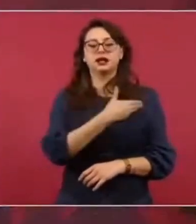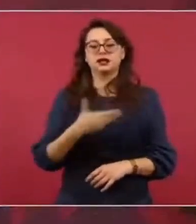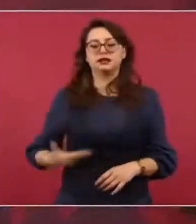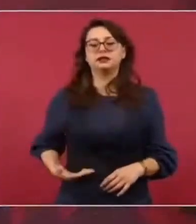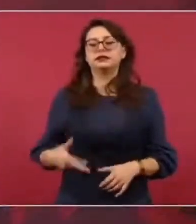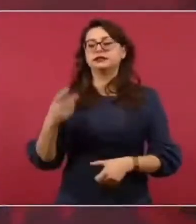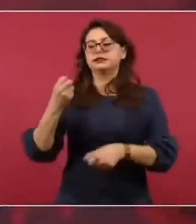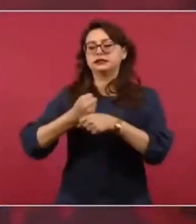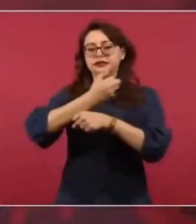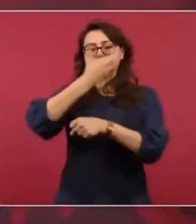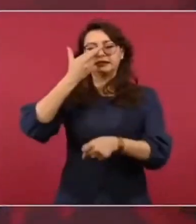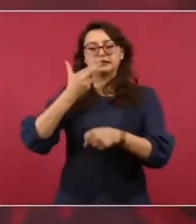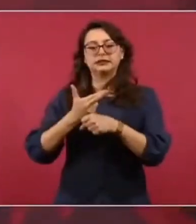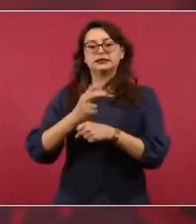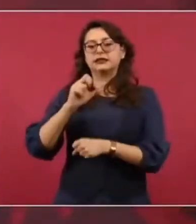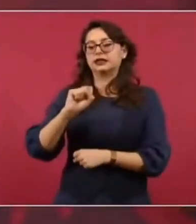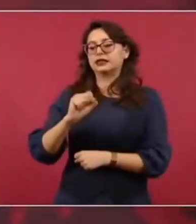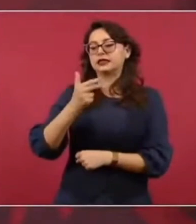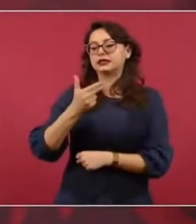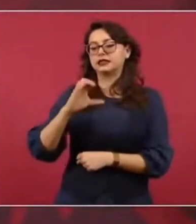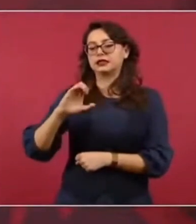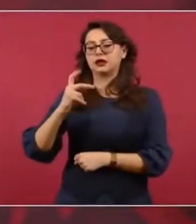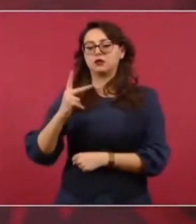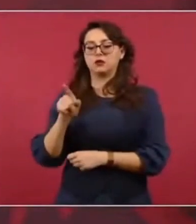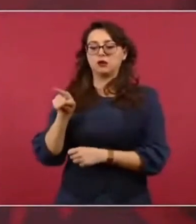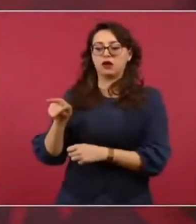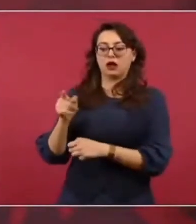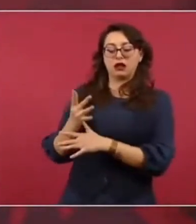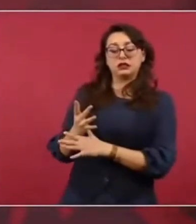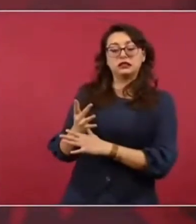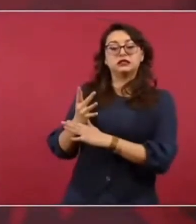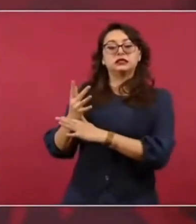a decir, después de un aumento,